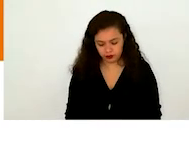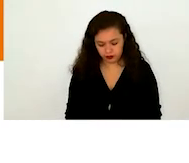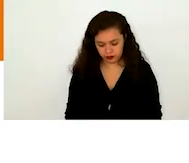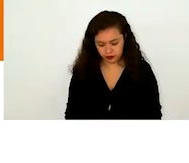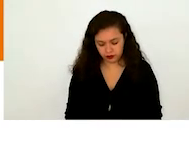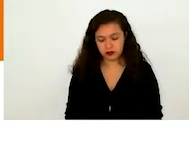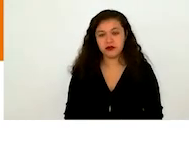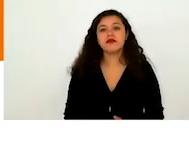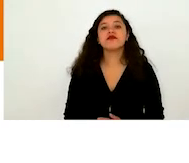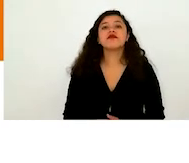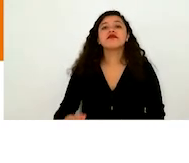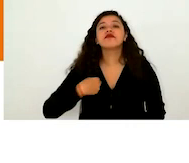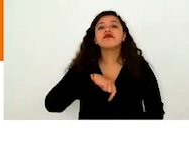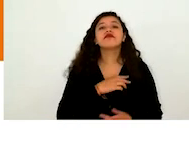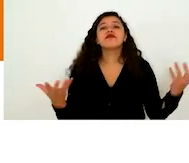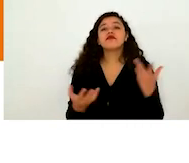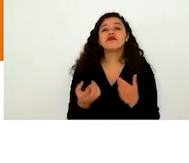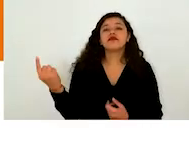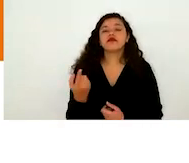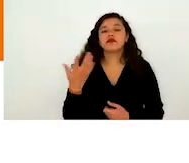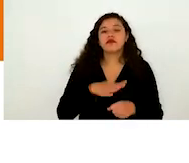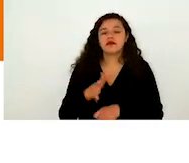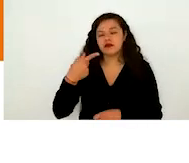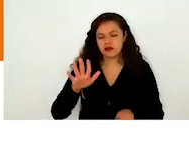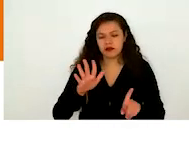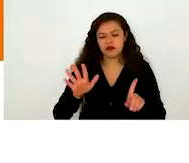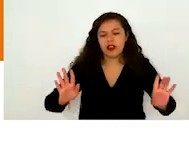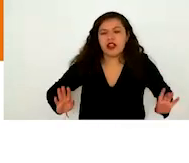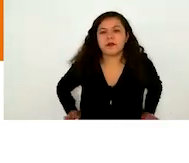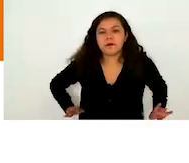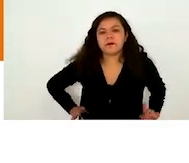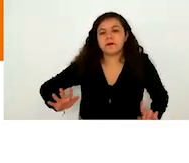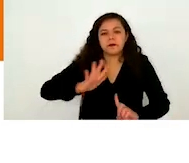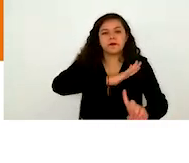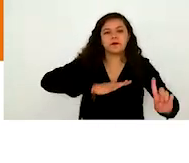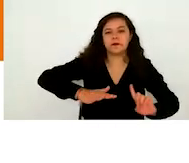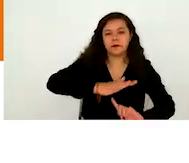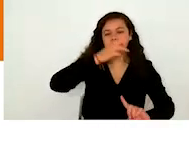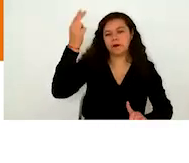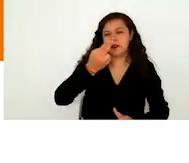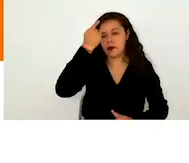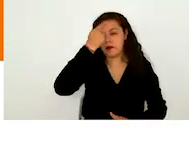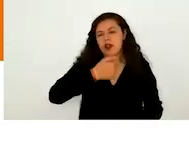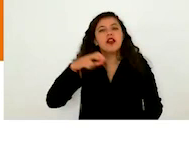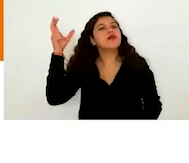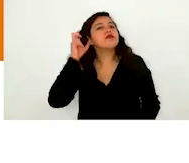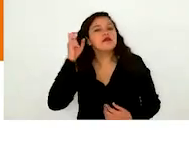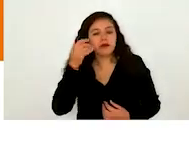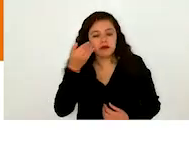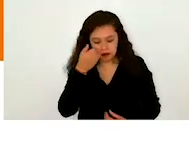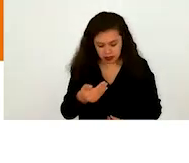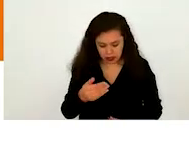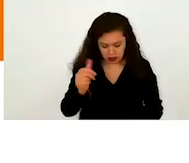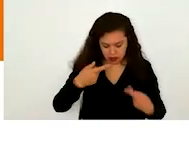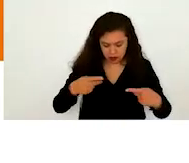que necesitamos hacer o cuáles serían las condiciones necesarios para la escucha activa observar al otro